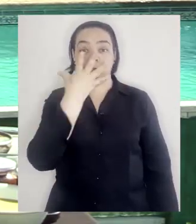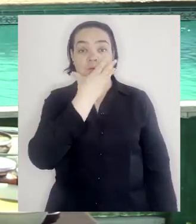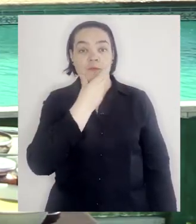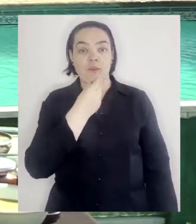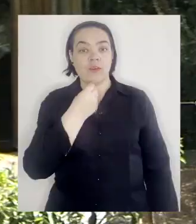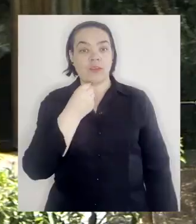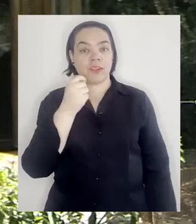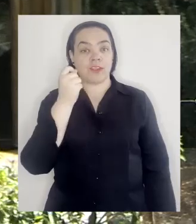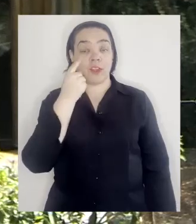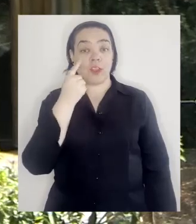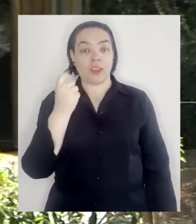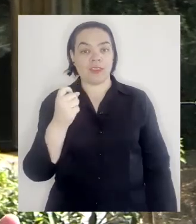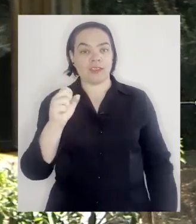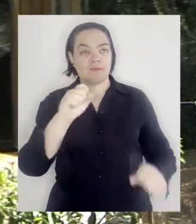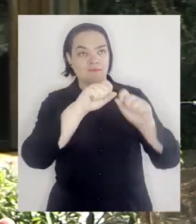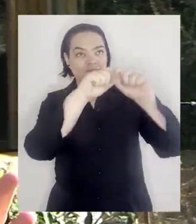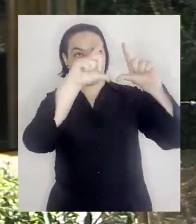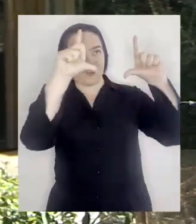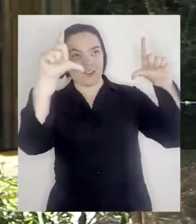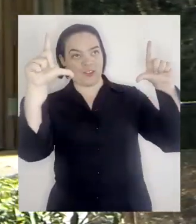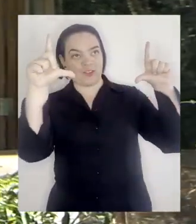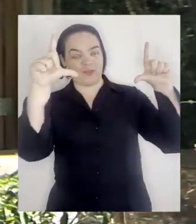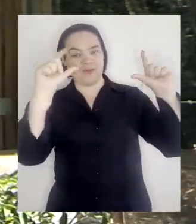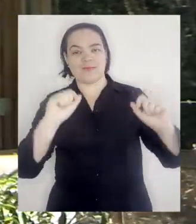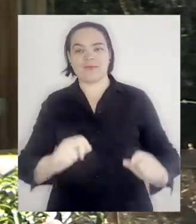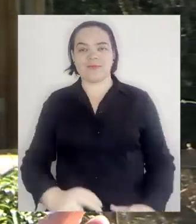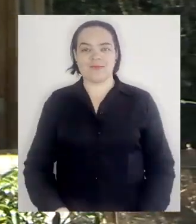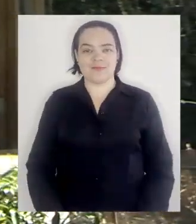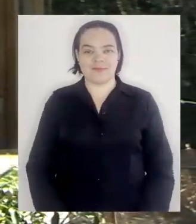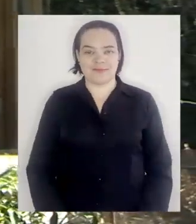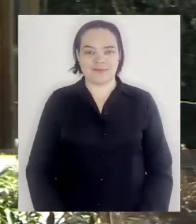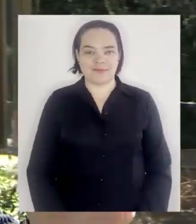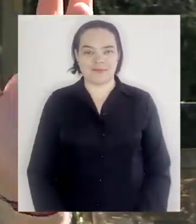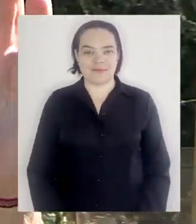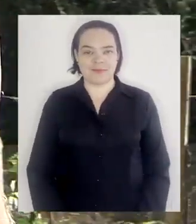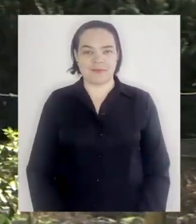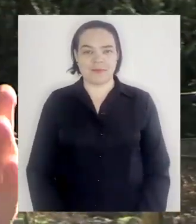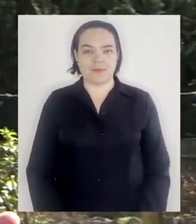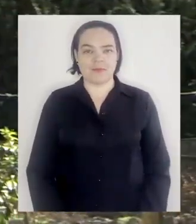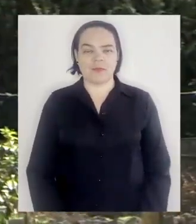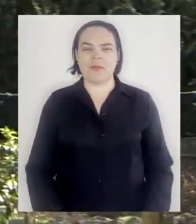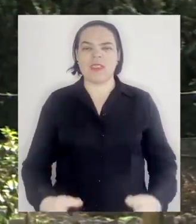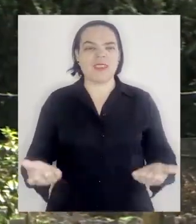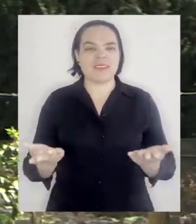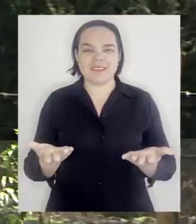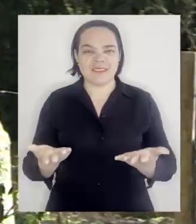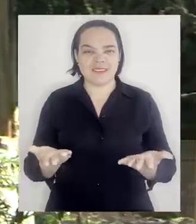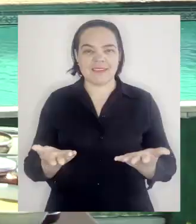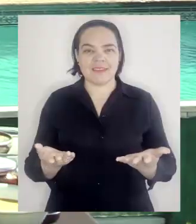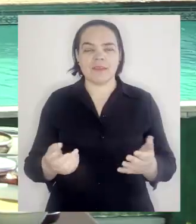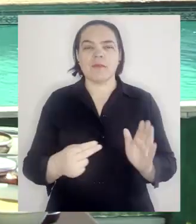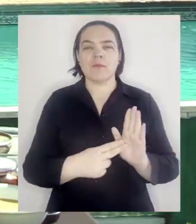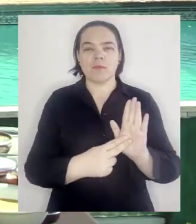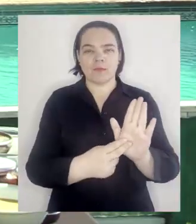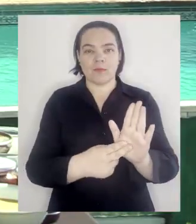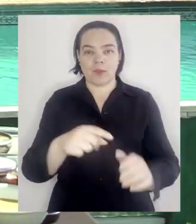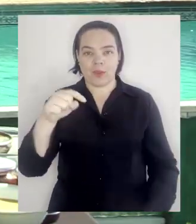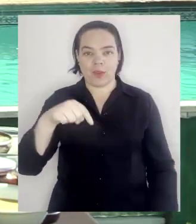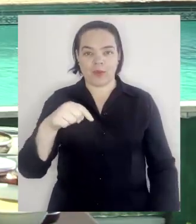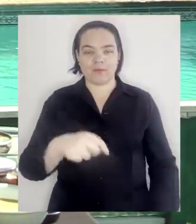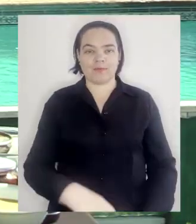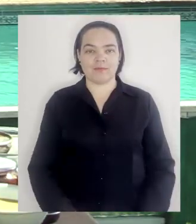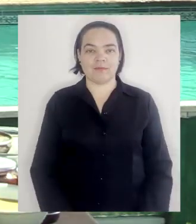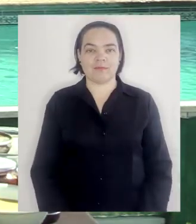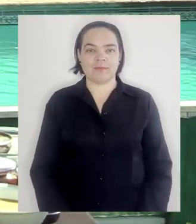un buen sol que nos está ayudando a que esto resulte bien. Así que, ¿qué nos vas a ofrecer hoy día, Olivier? Mira,